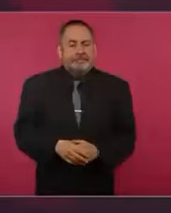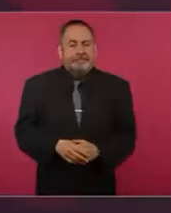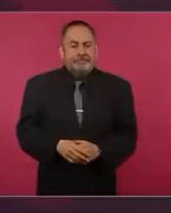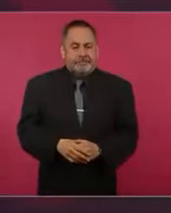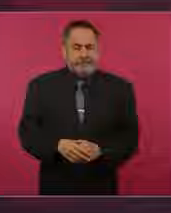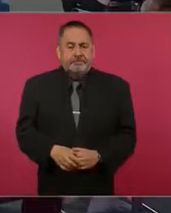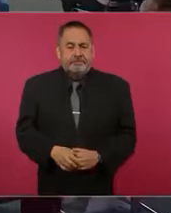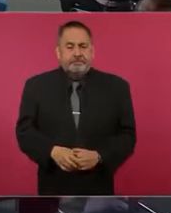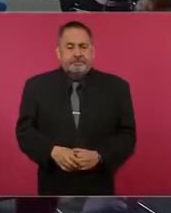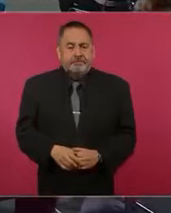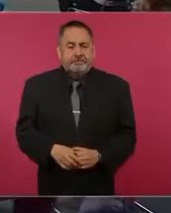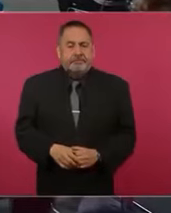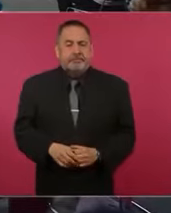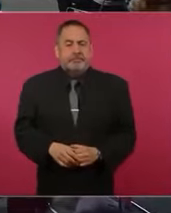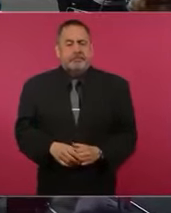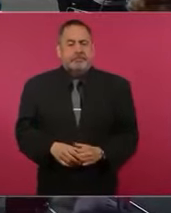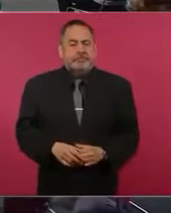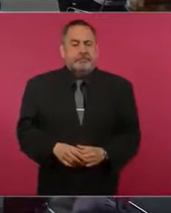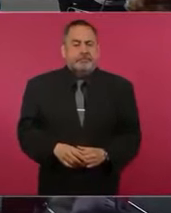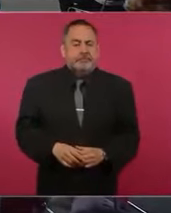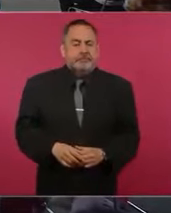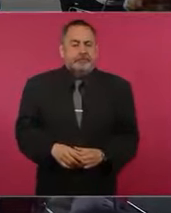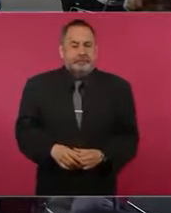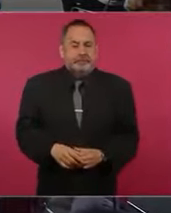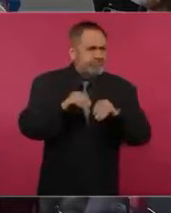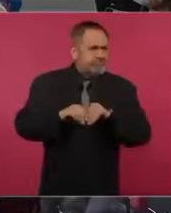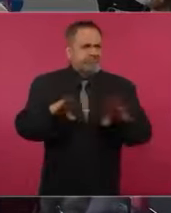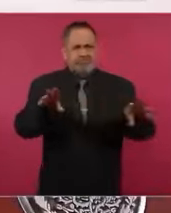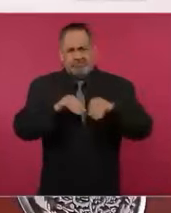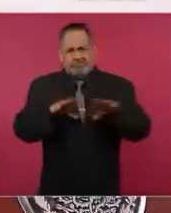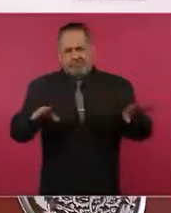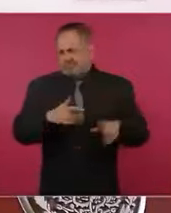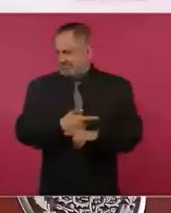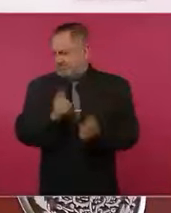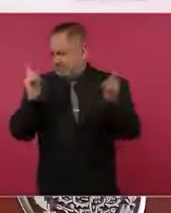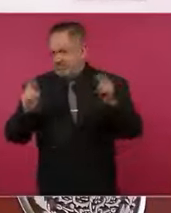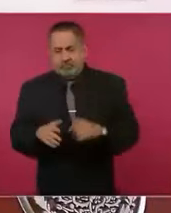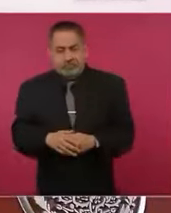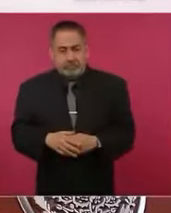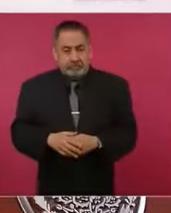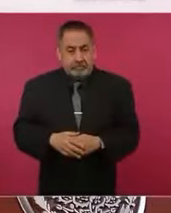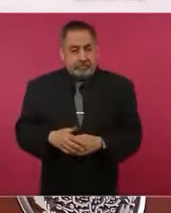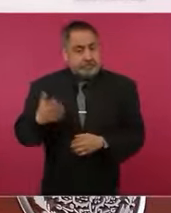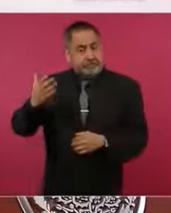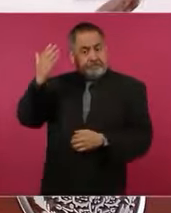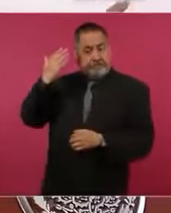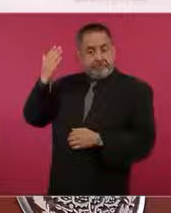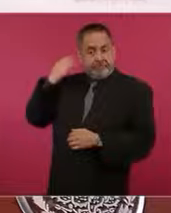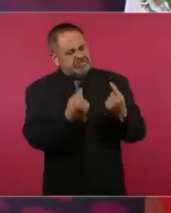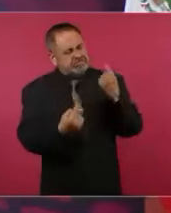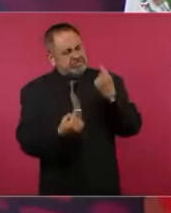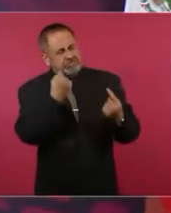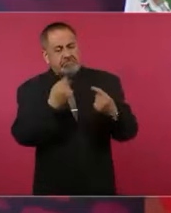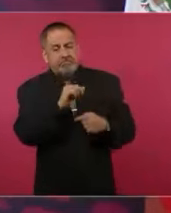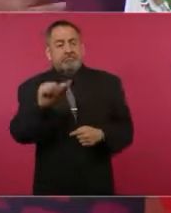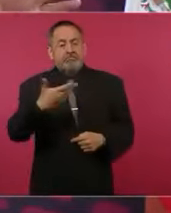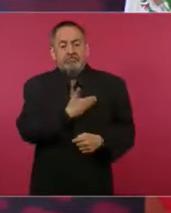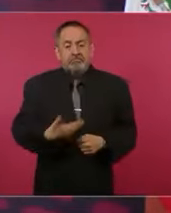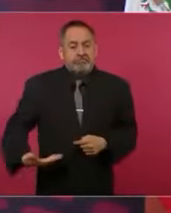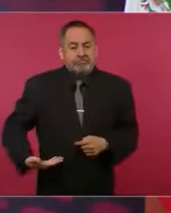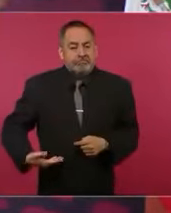es simulación. La libertad de prensa. Nunca habían insultado tanto al presidente, siempre lo he dicho.